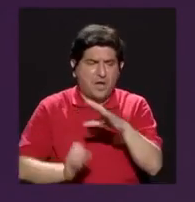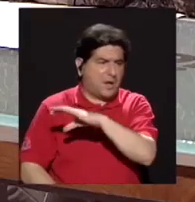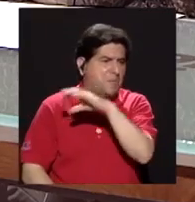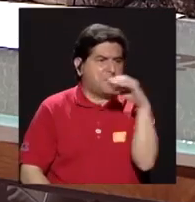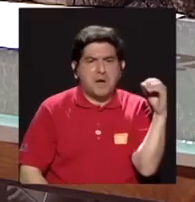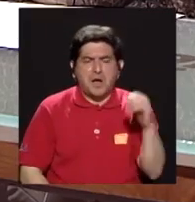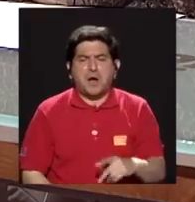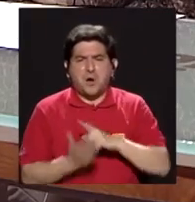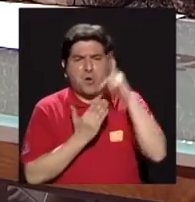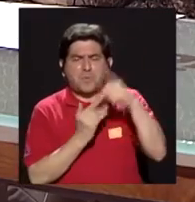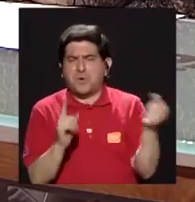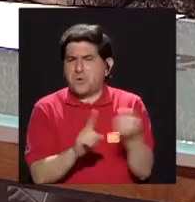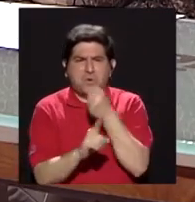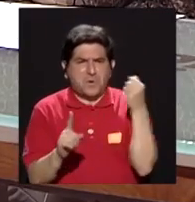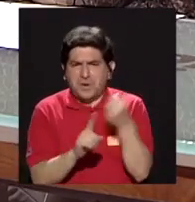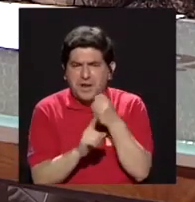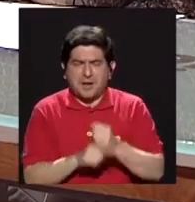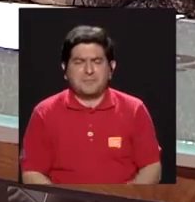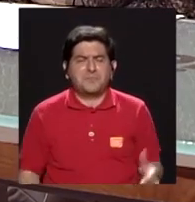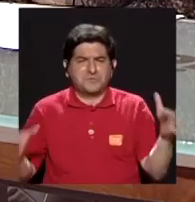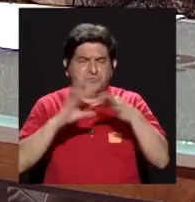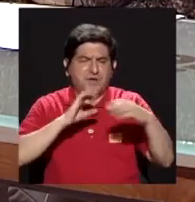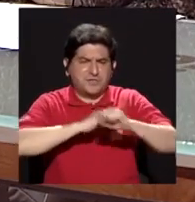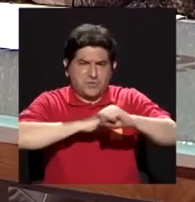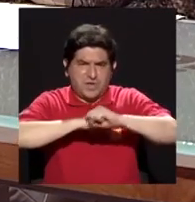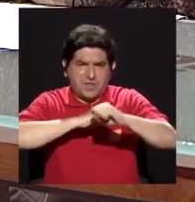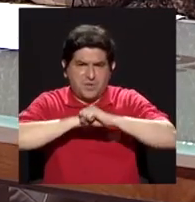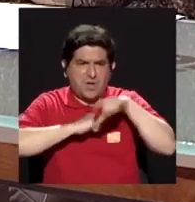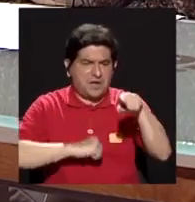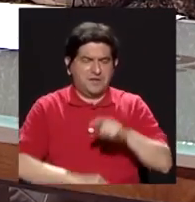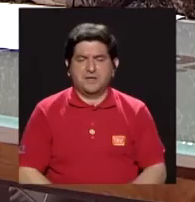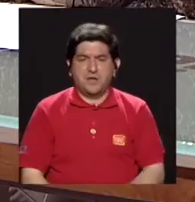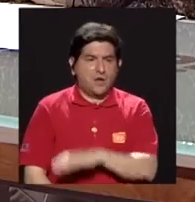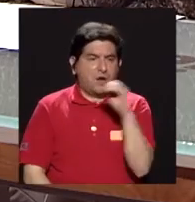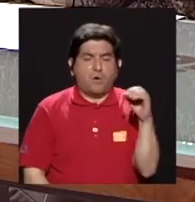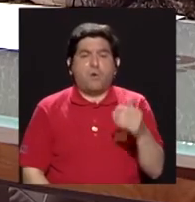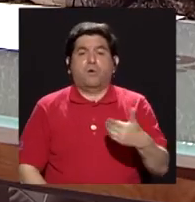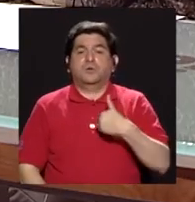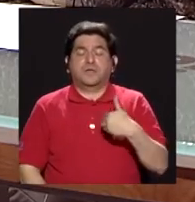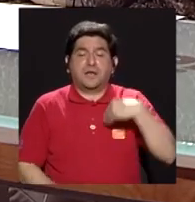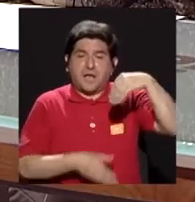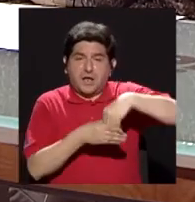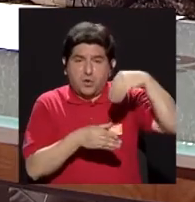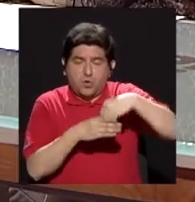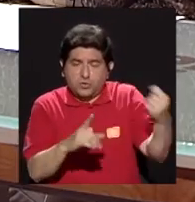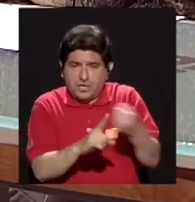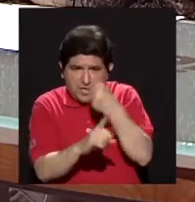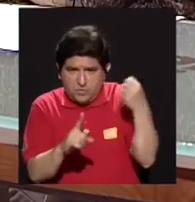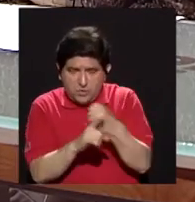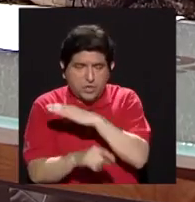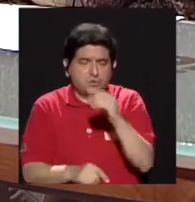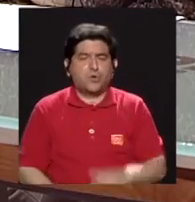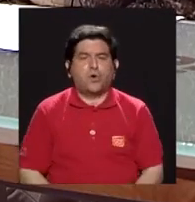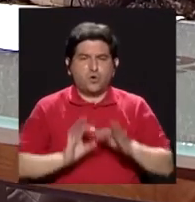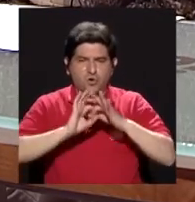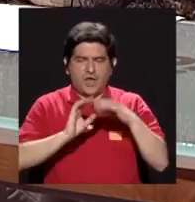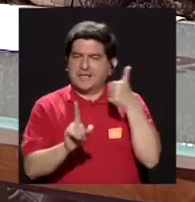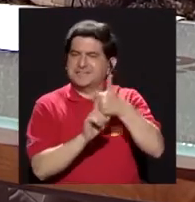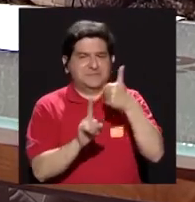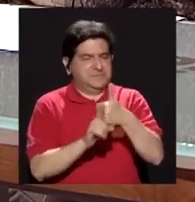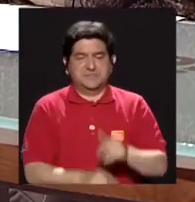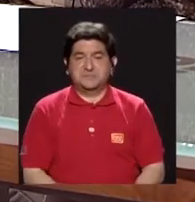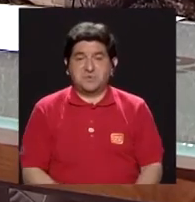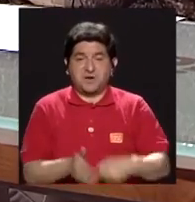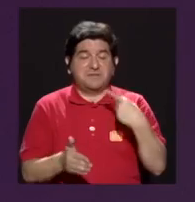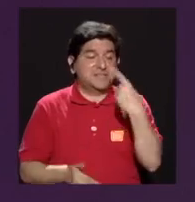programas violentos de los anuncios que se producen ahí ni los que tienen contenido violento o sexual por sí mismo porque a